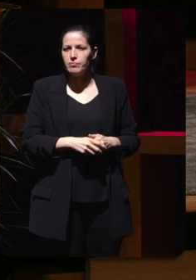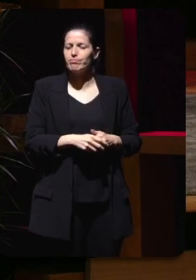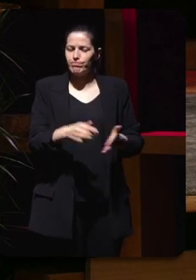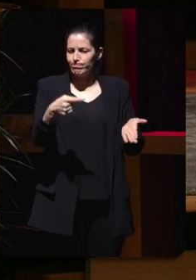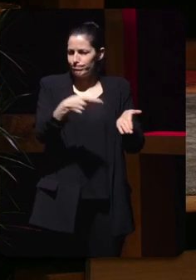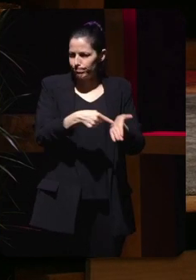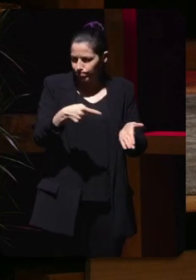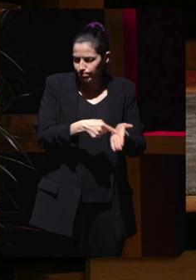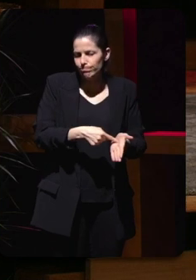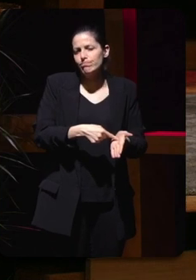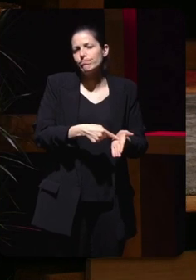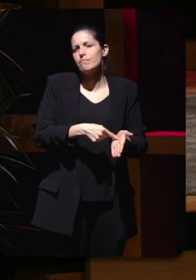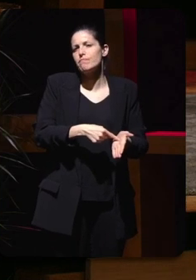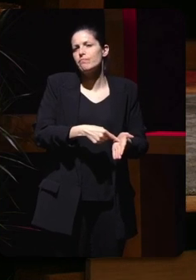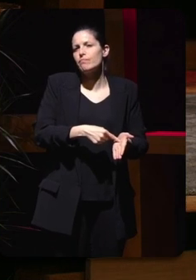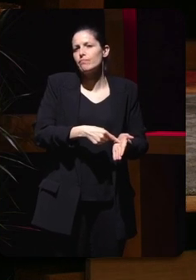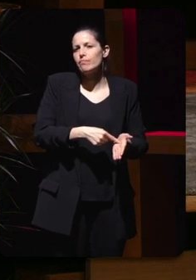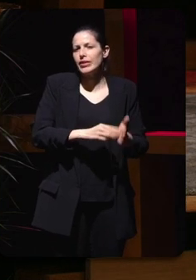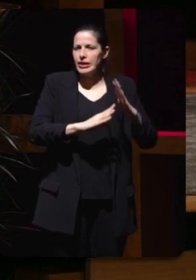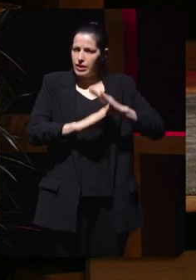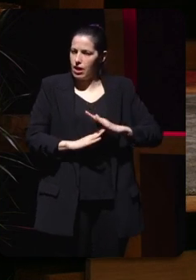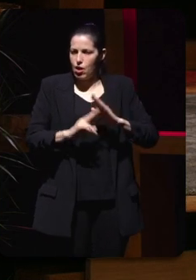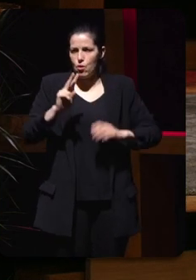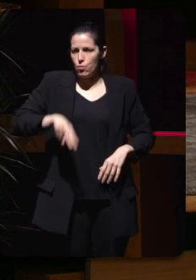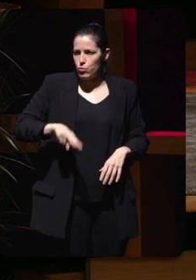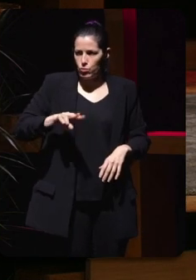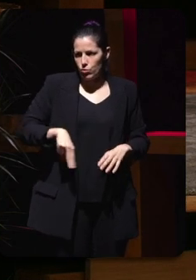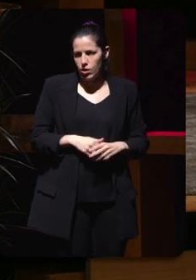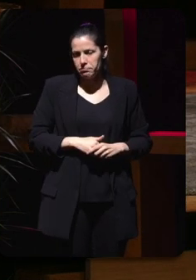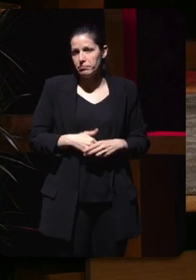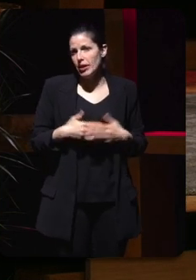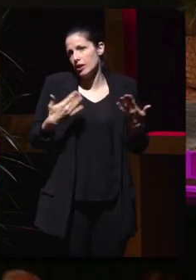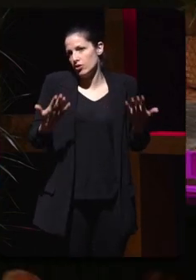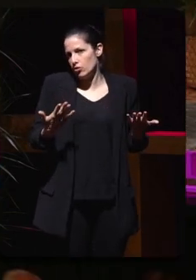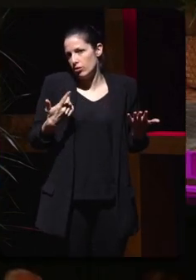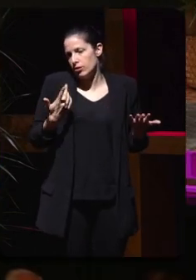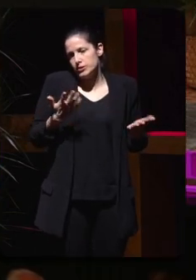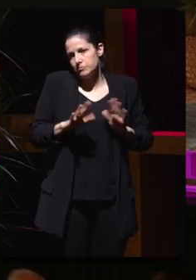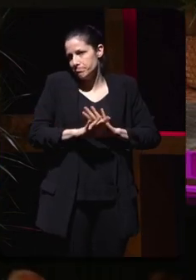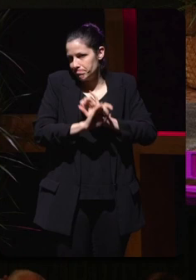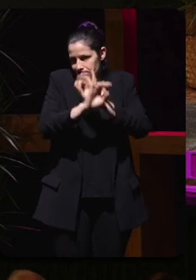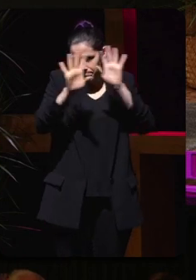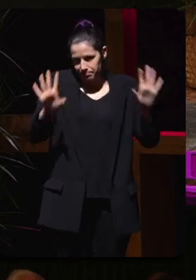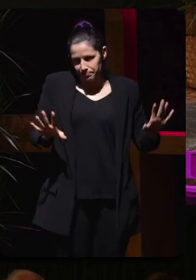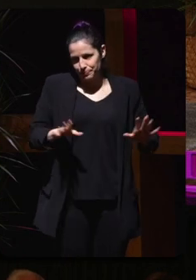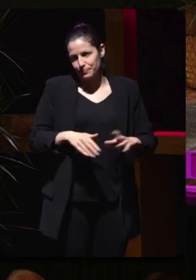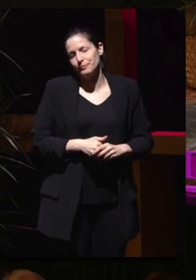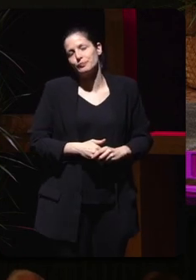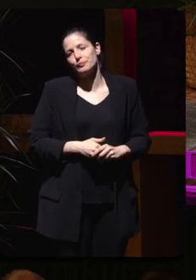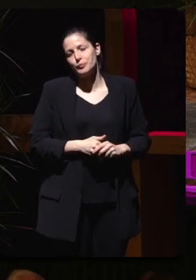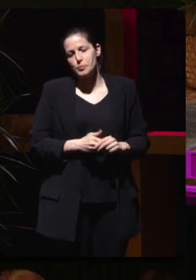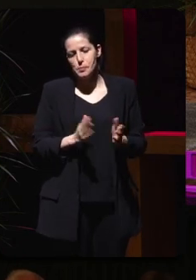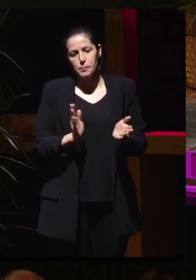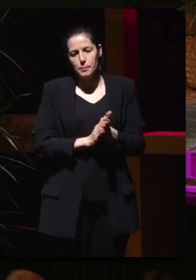reivindicar y desde luego no hay que quedarse quieta. O sea, así que creo que esto es cosa de todos, ¿no? Creo